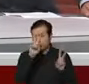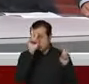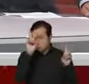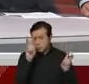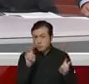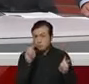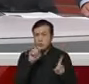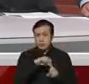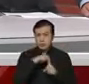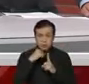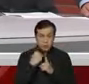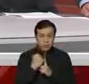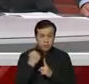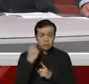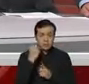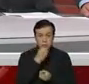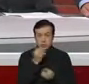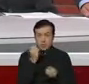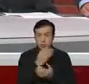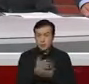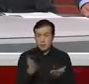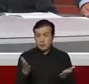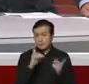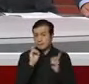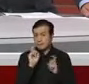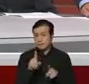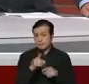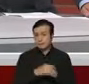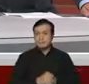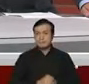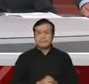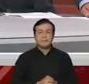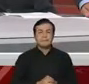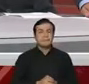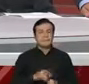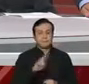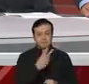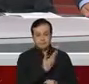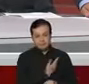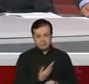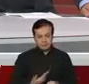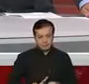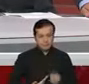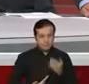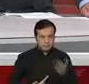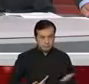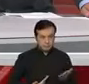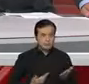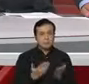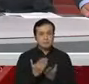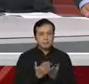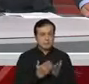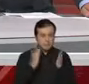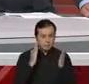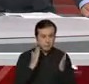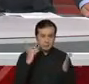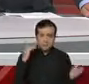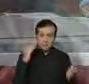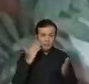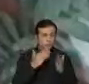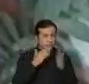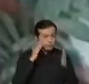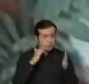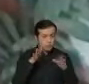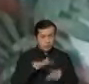esta información que ha estado circulando? El señor vicepresidente ha servido al país durante todo este tiempo,